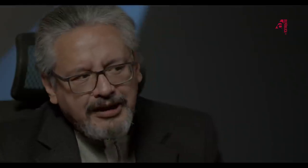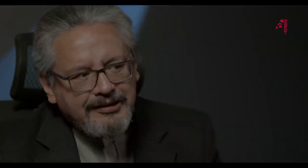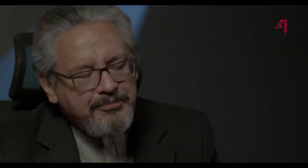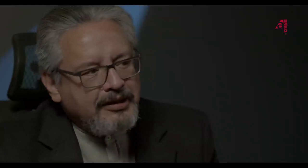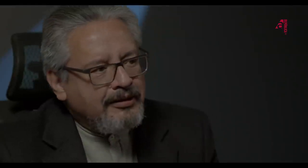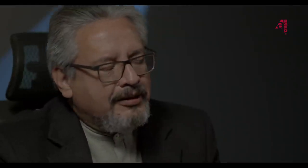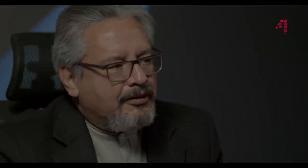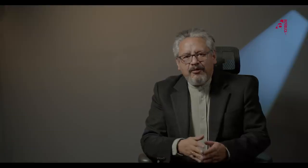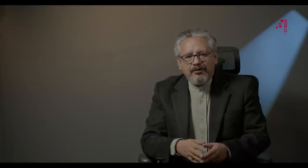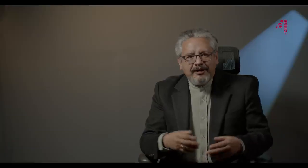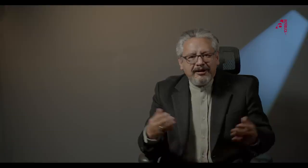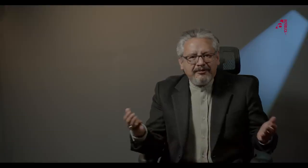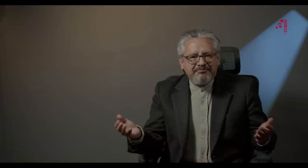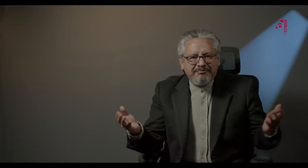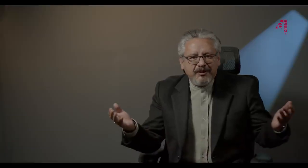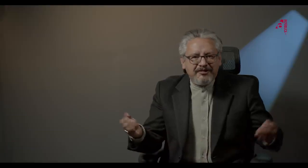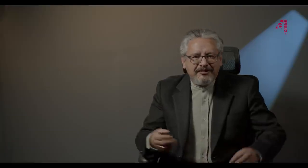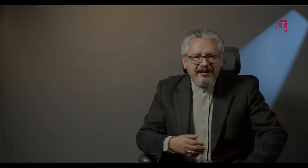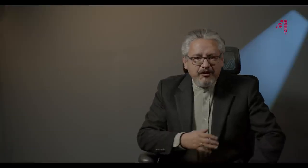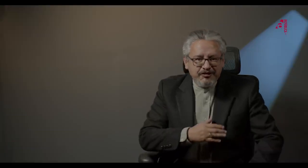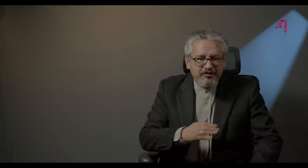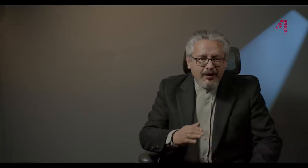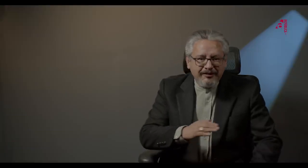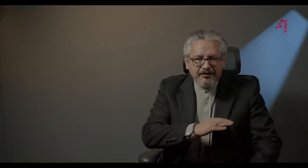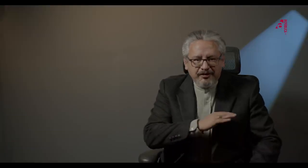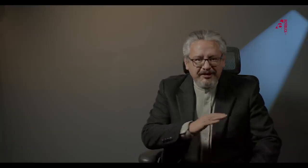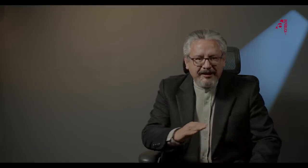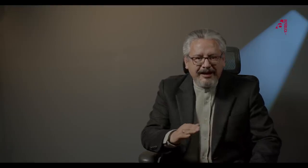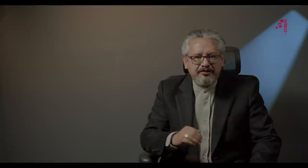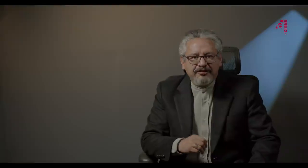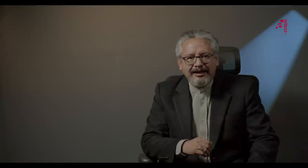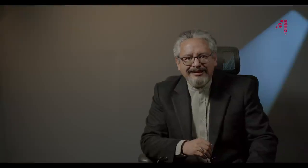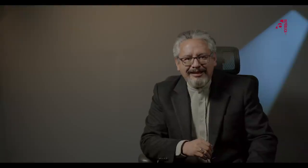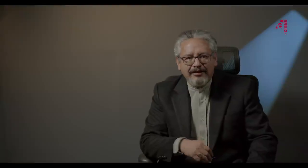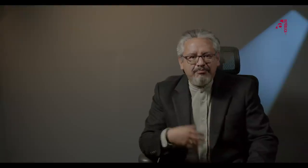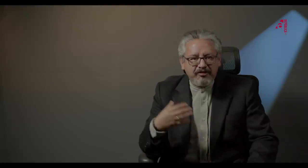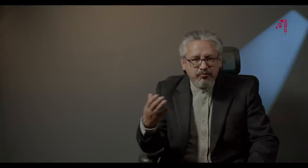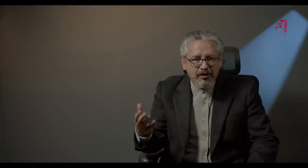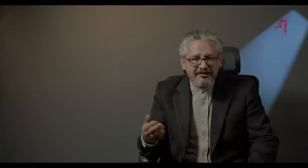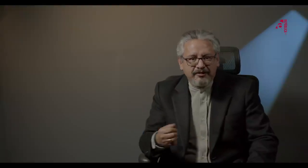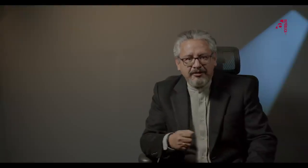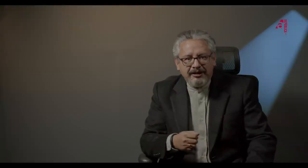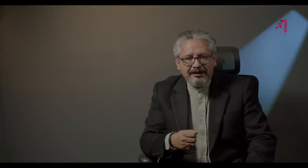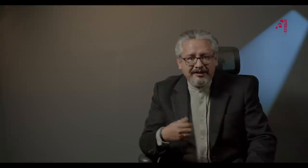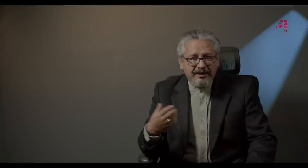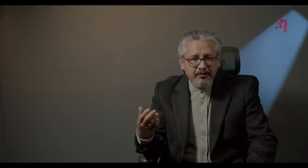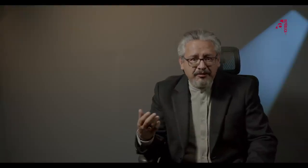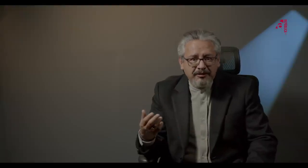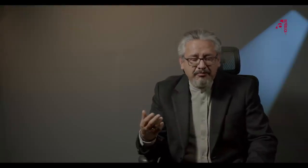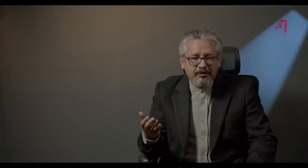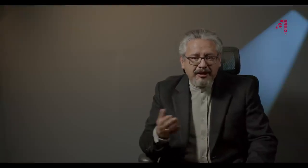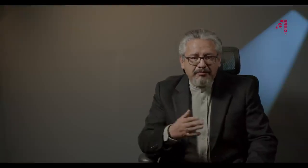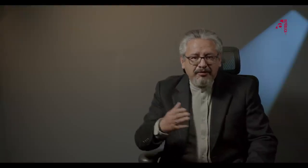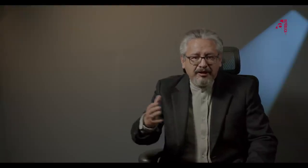sin contar también con pues, los descuentos, los tijeretazos que le dieron al presupuesto de